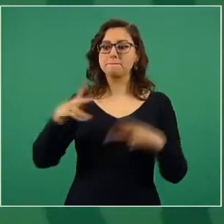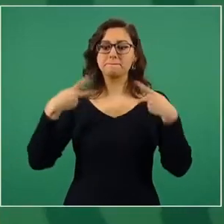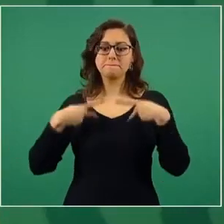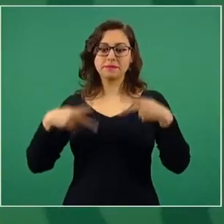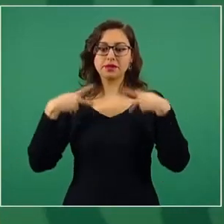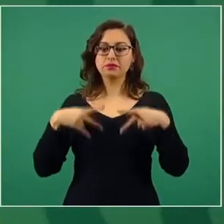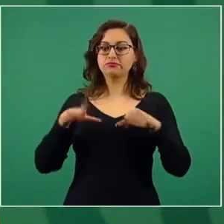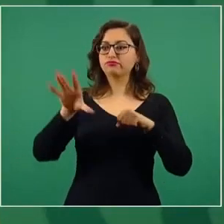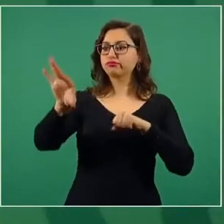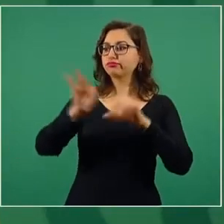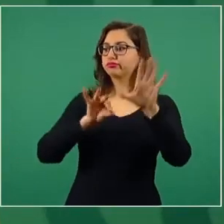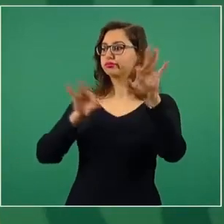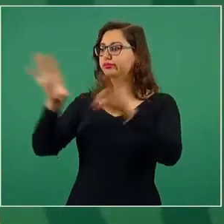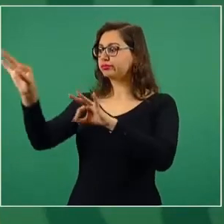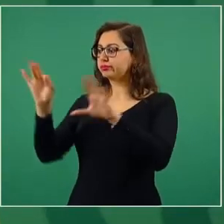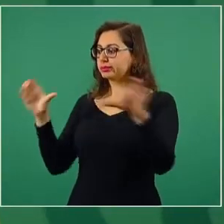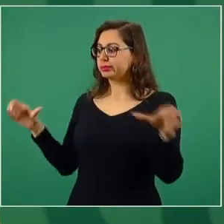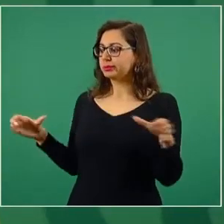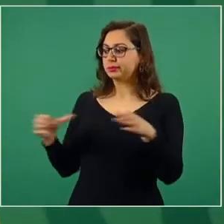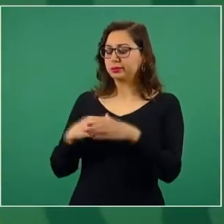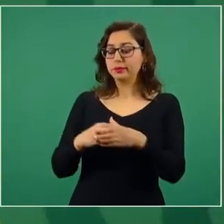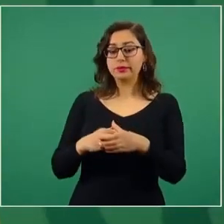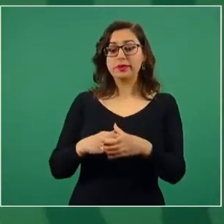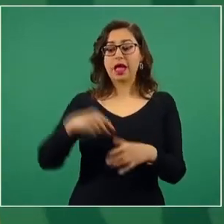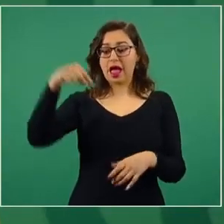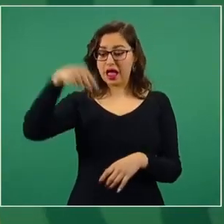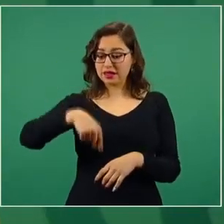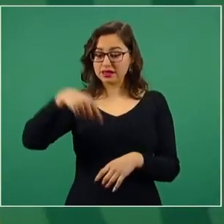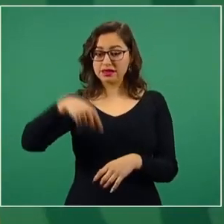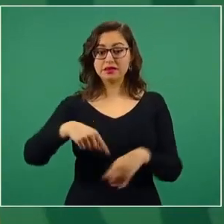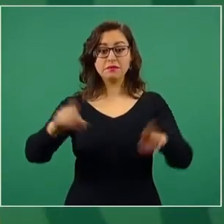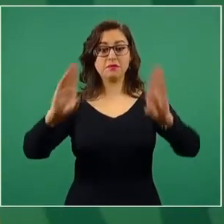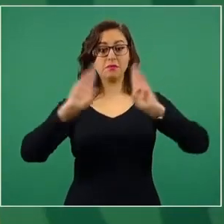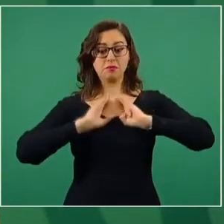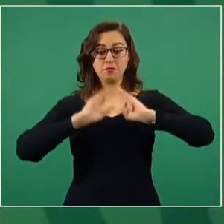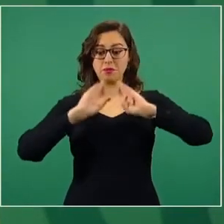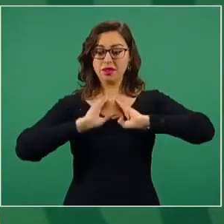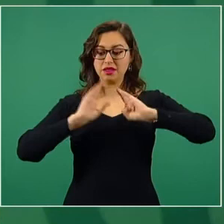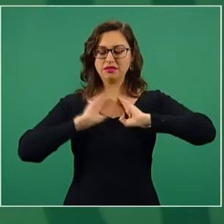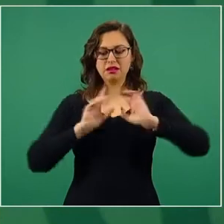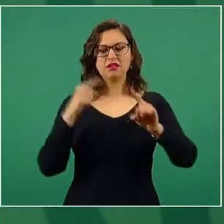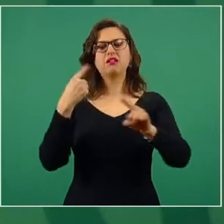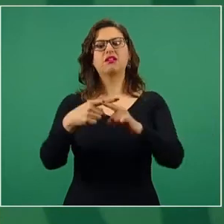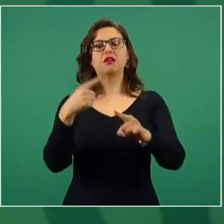El ejército mexicano surge de las entrañas del pueblo,